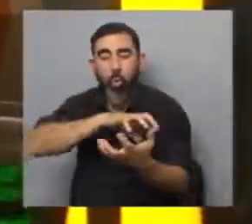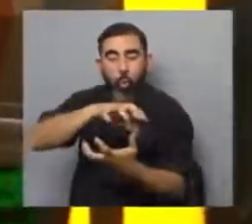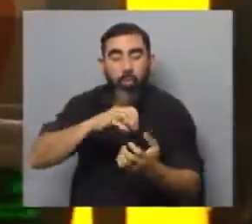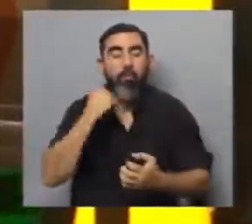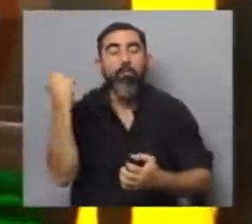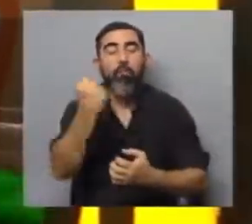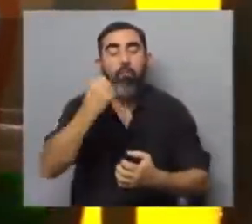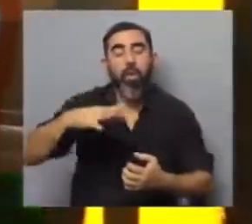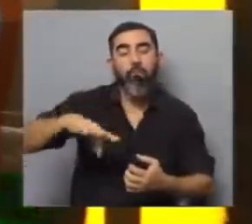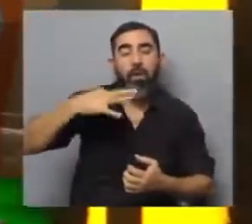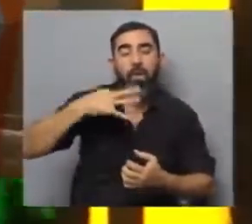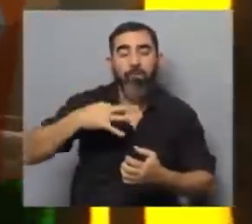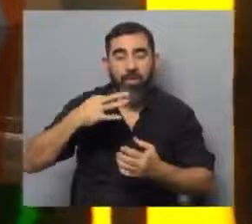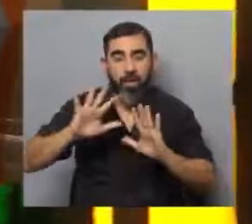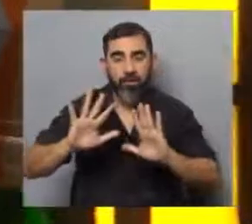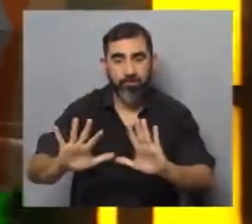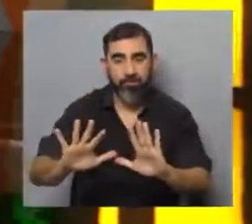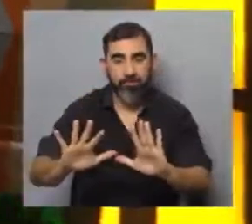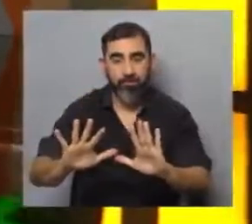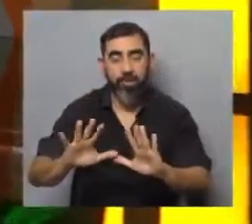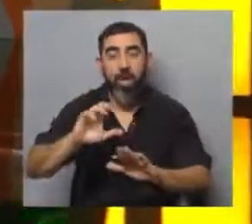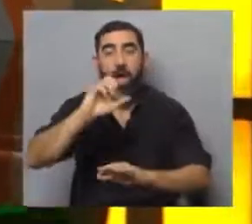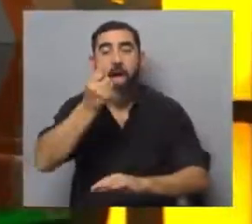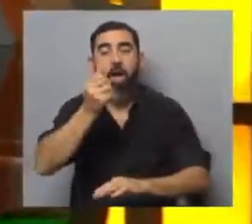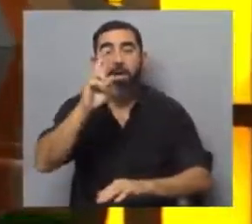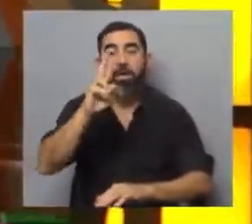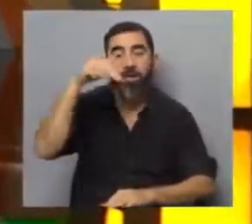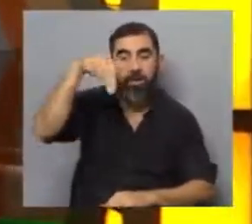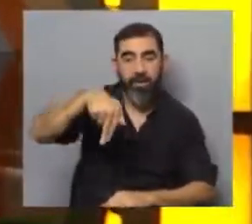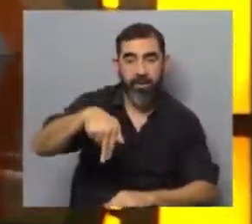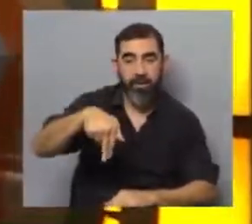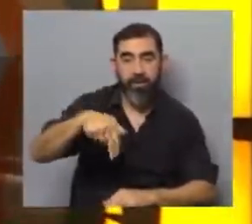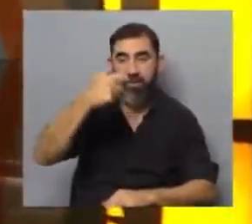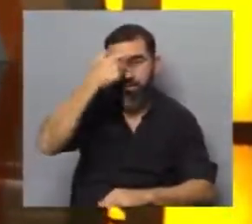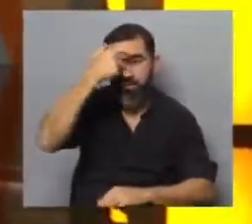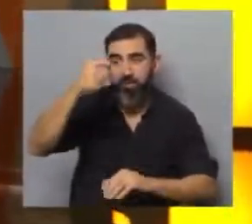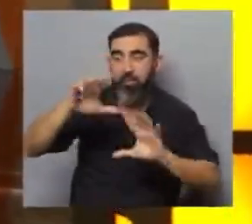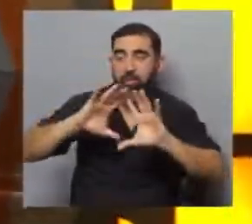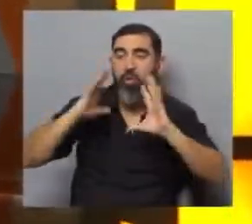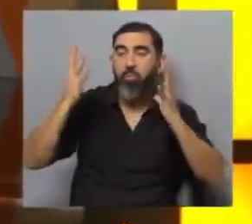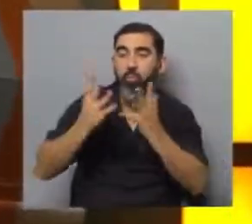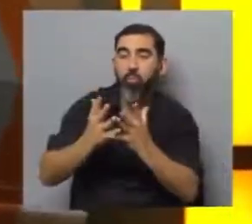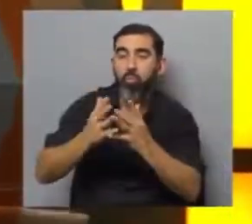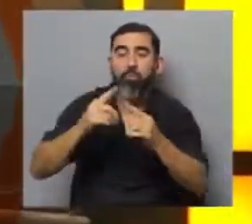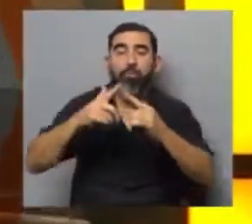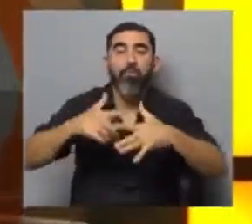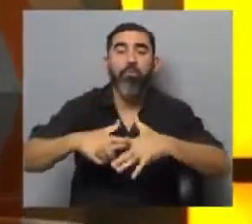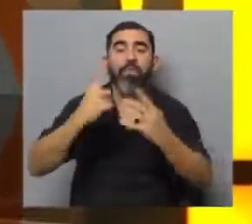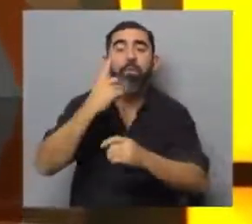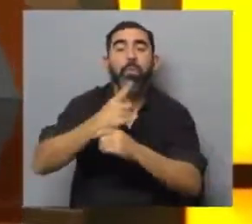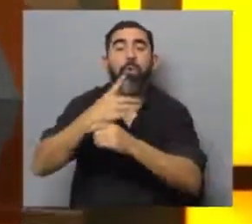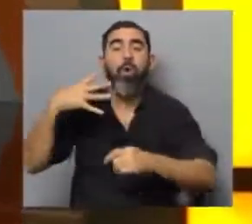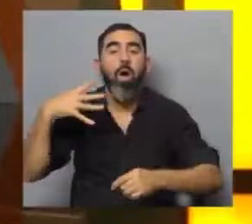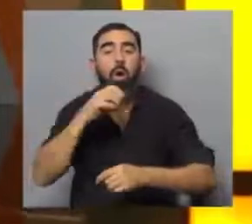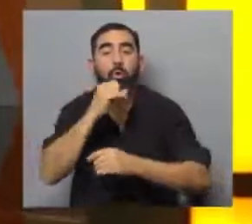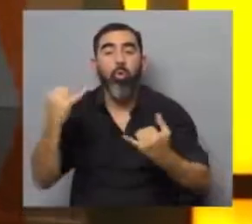indispensable para la vida tal como la conocemos, el ARN. Científicos de todo el mundo festejan cada 1 de agosto